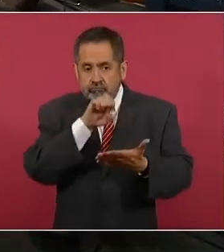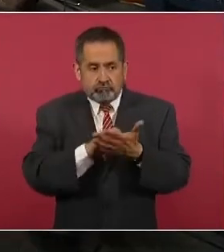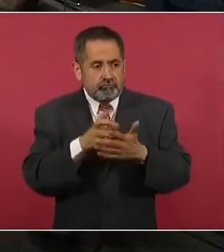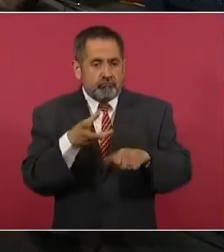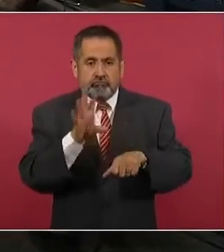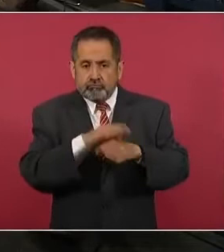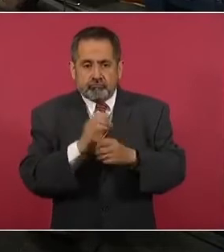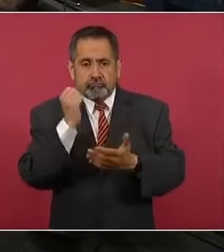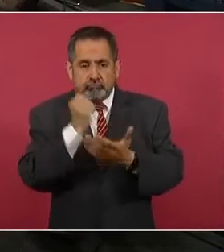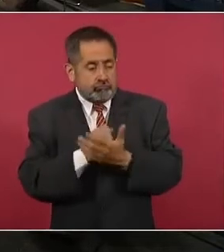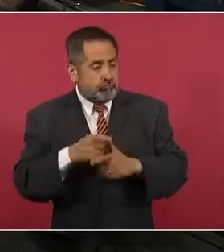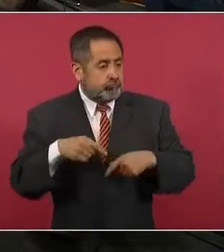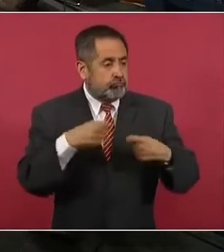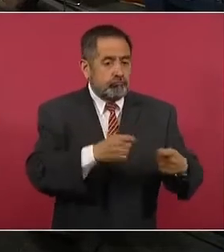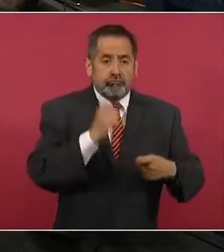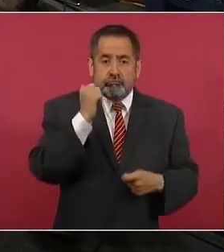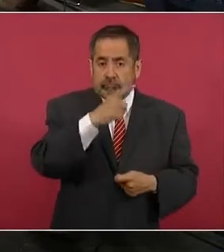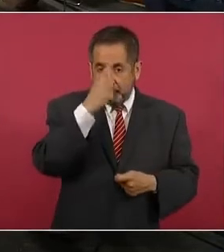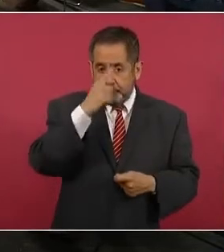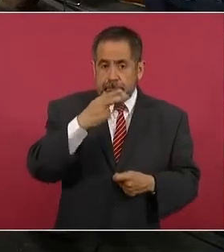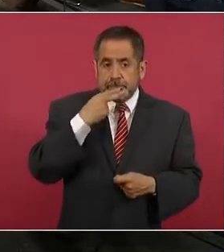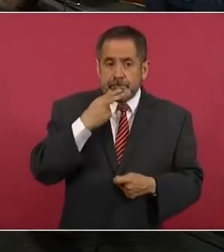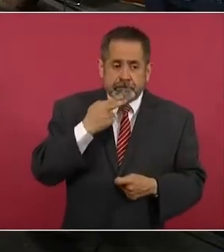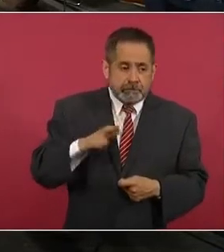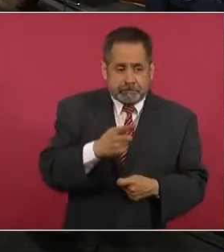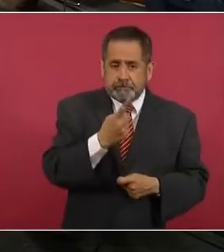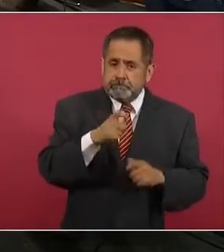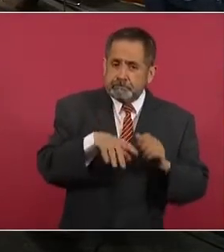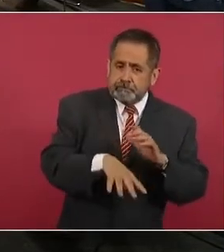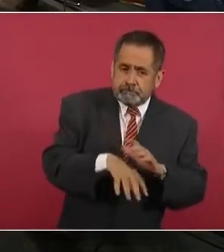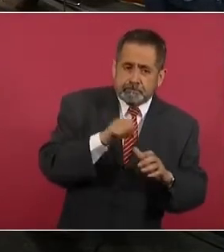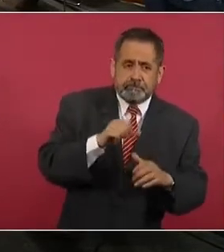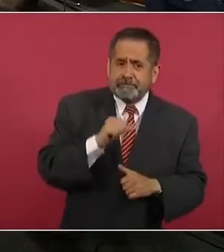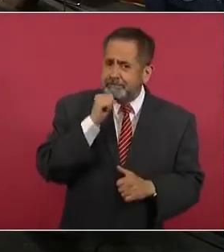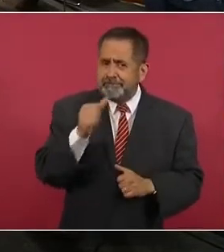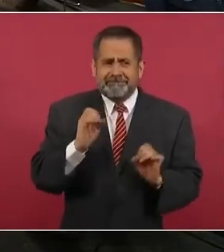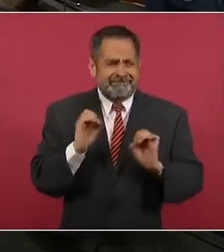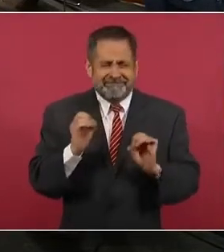uso o aprovechamiento de los cauces, vasos de la zona federal,